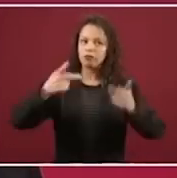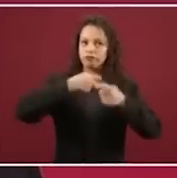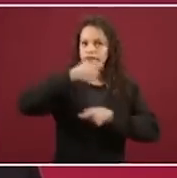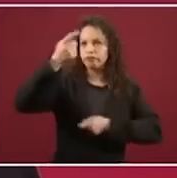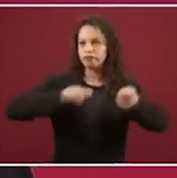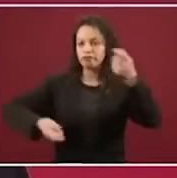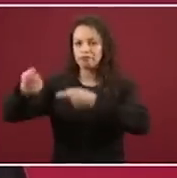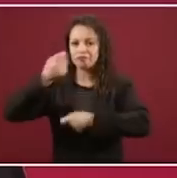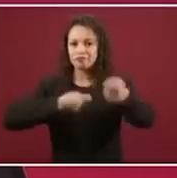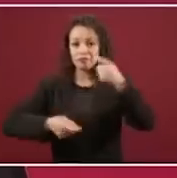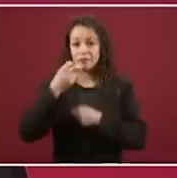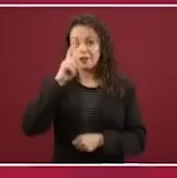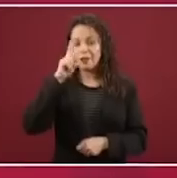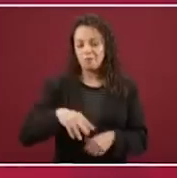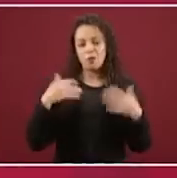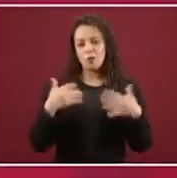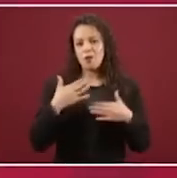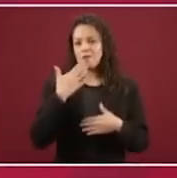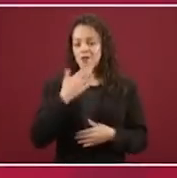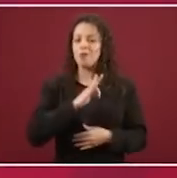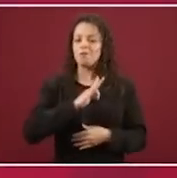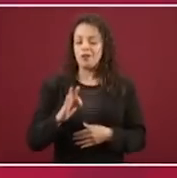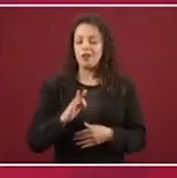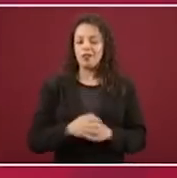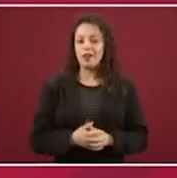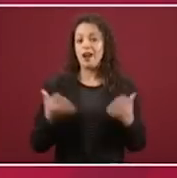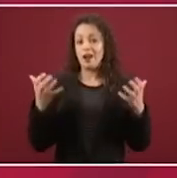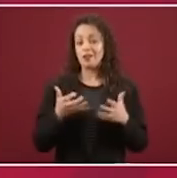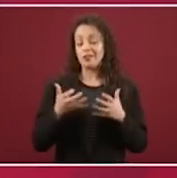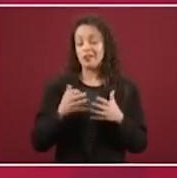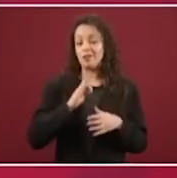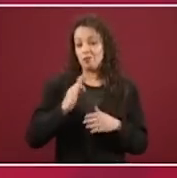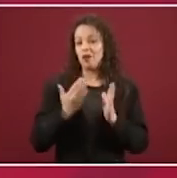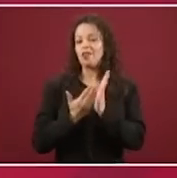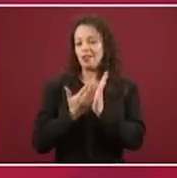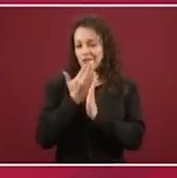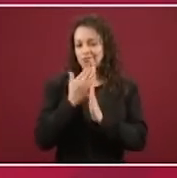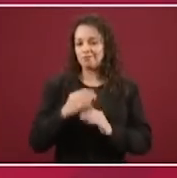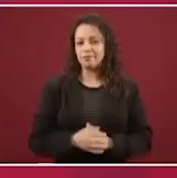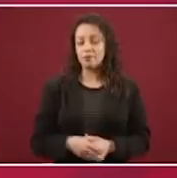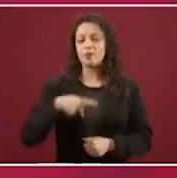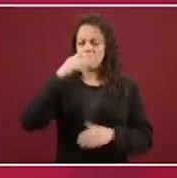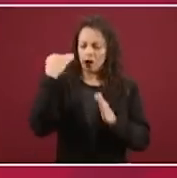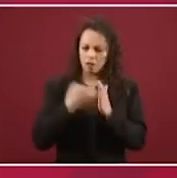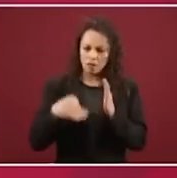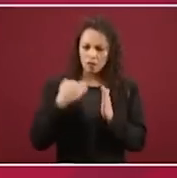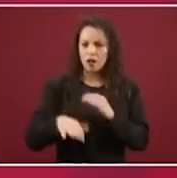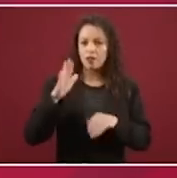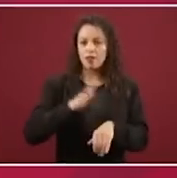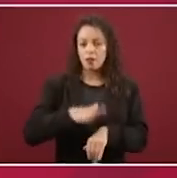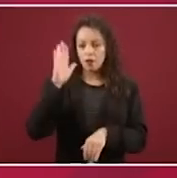Eso fue un gran avance. De todas formas, hace falta promover